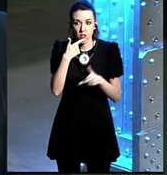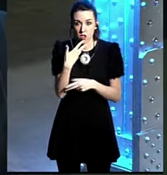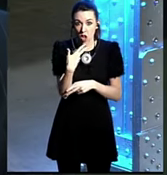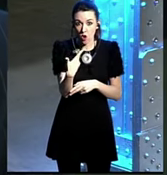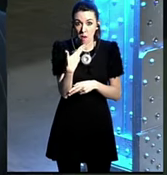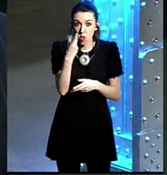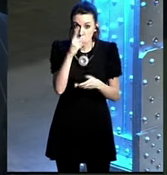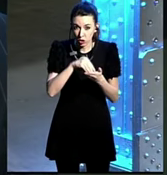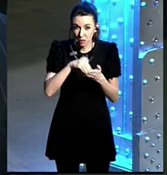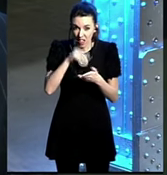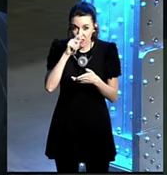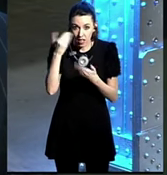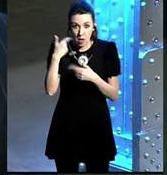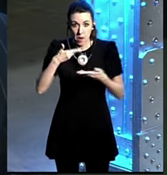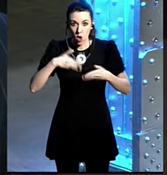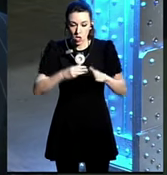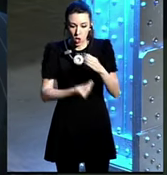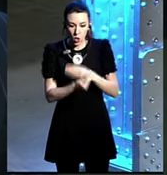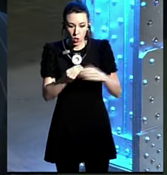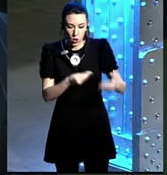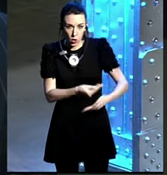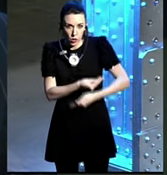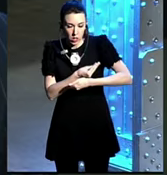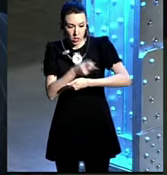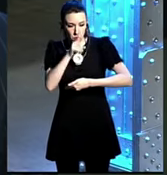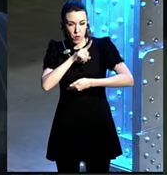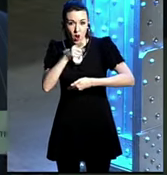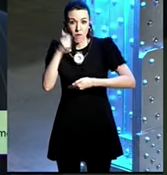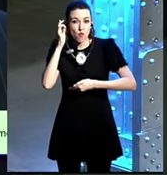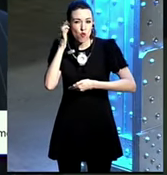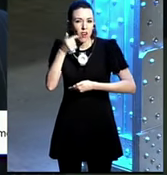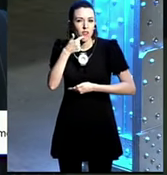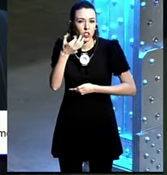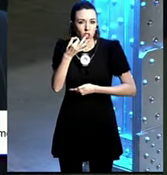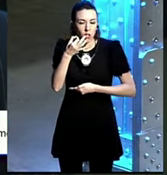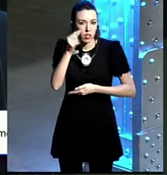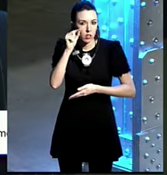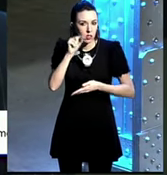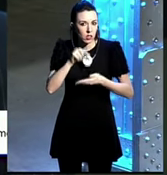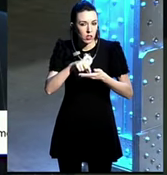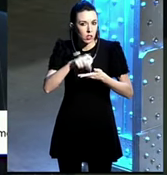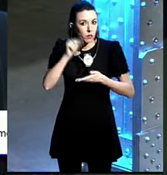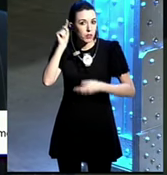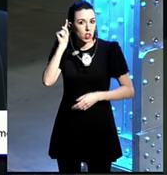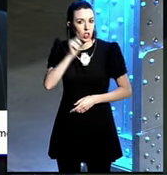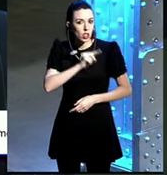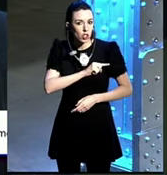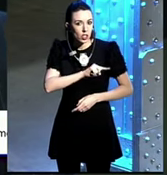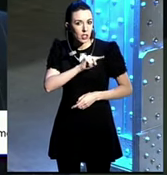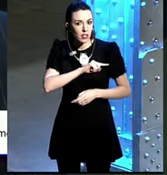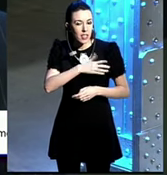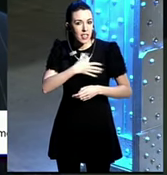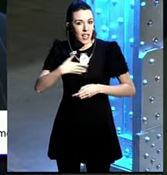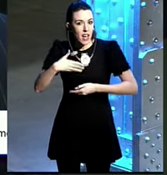2 veces, pero cuando su hijo nació y descubrieron que tenía ese tipo de problemas, lo que ella dijo fue: inmediatamente sentí que